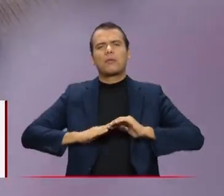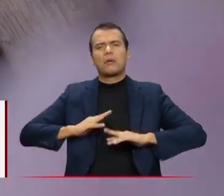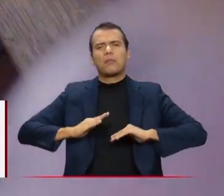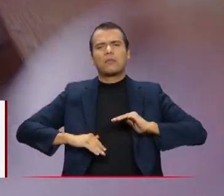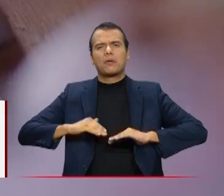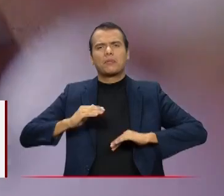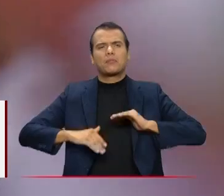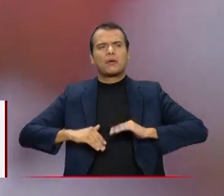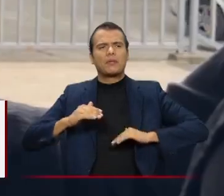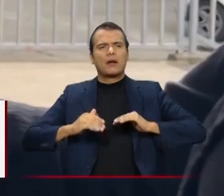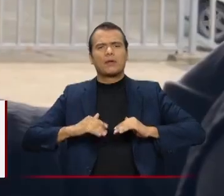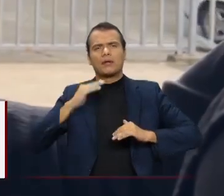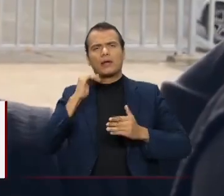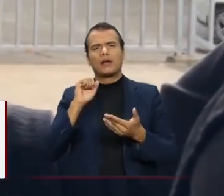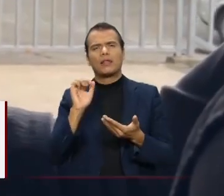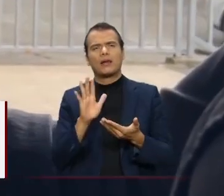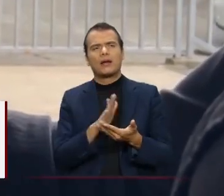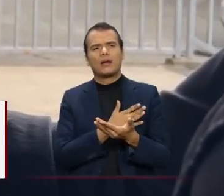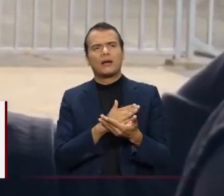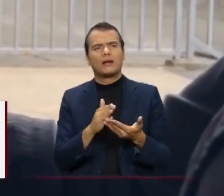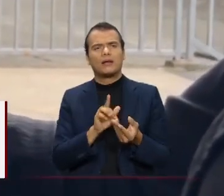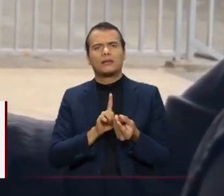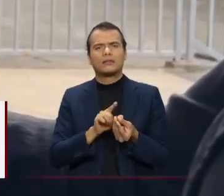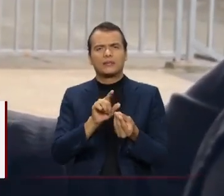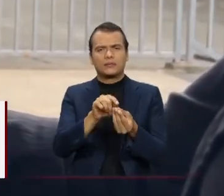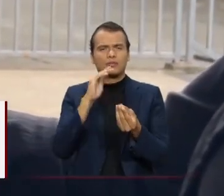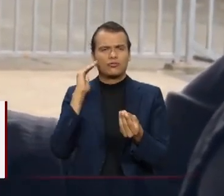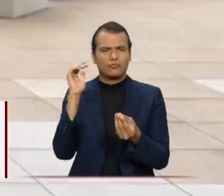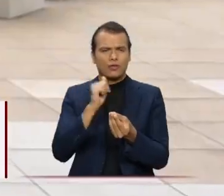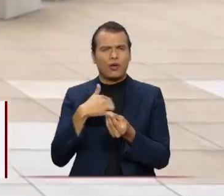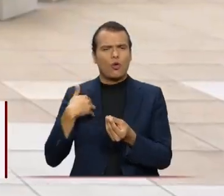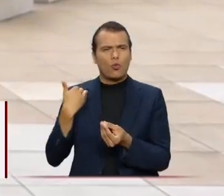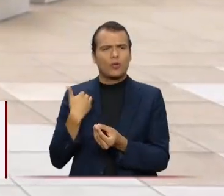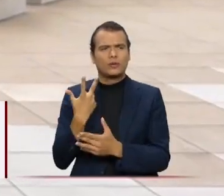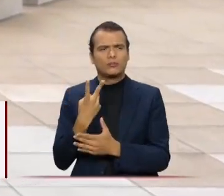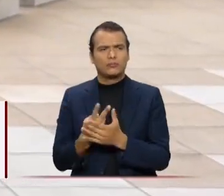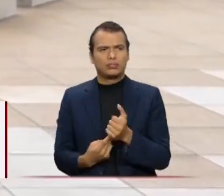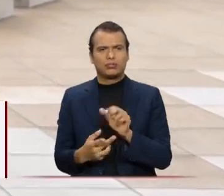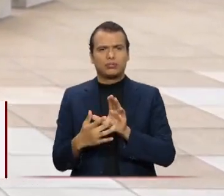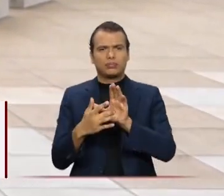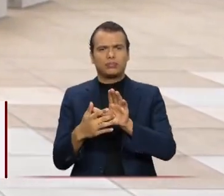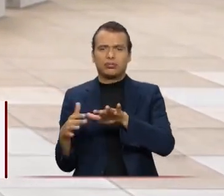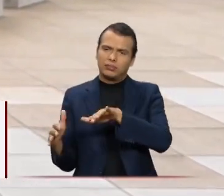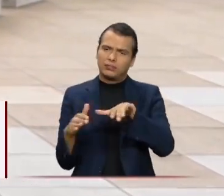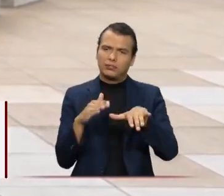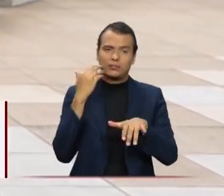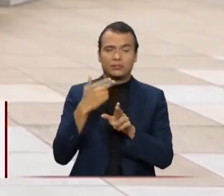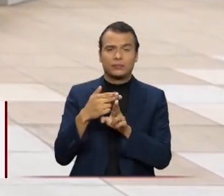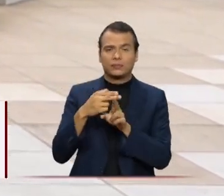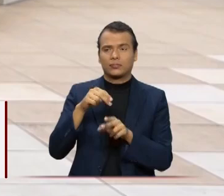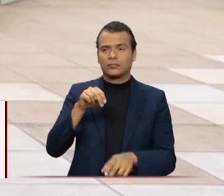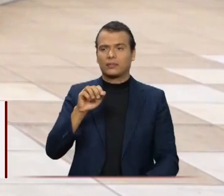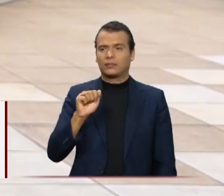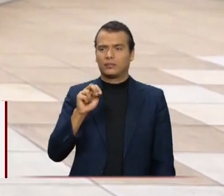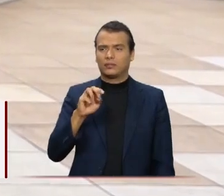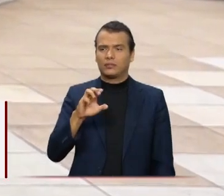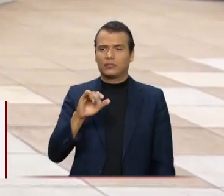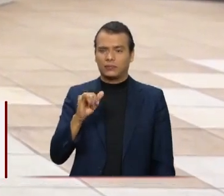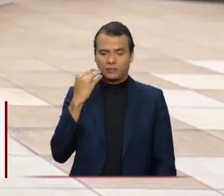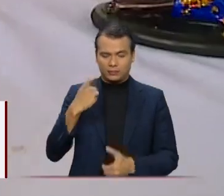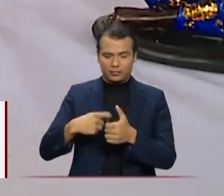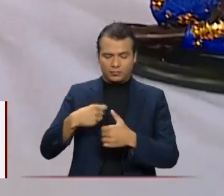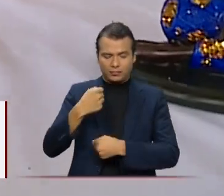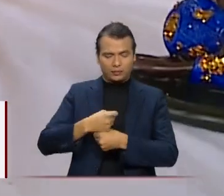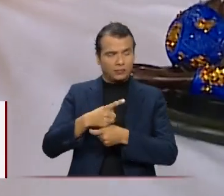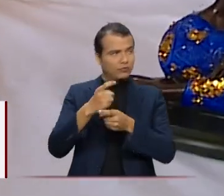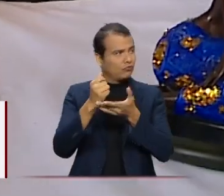bomberos, cantadoras, semillero de niñas y jóvenes. Nancy, integrante del comité de organización de este